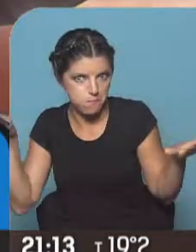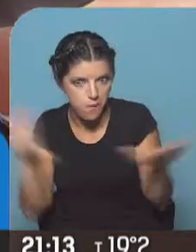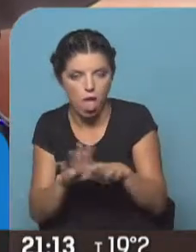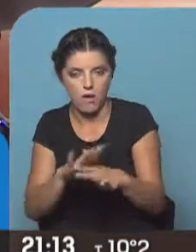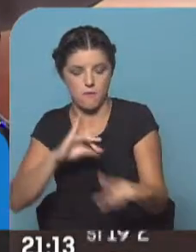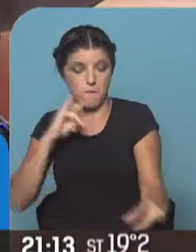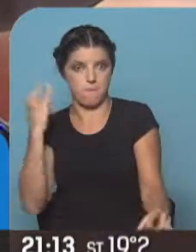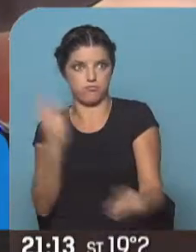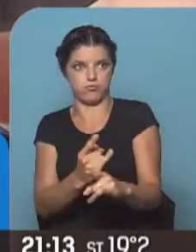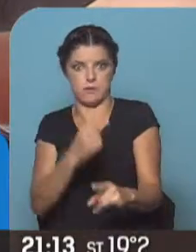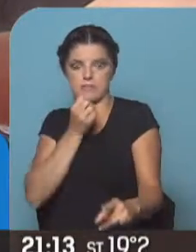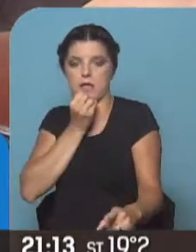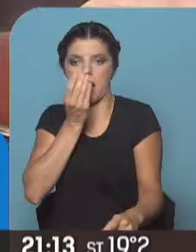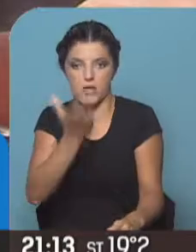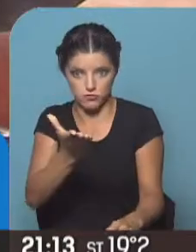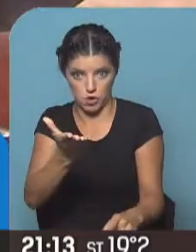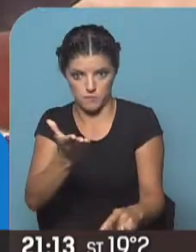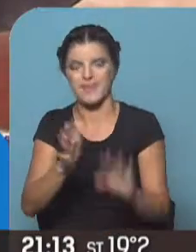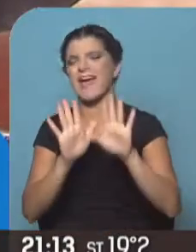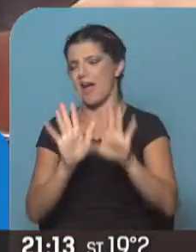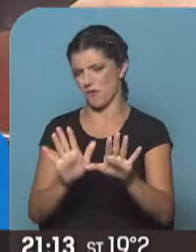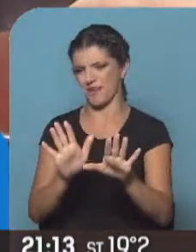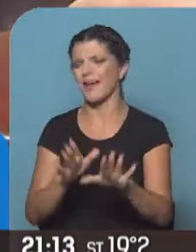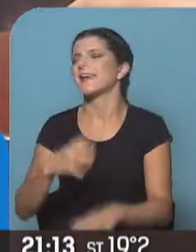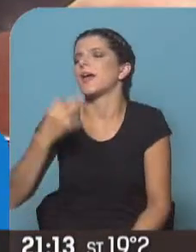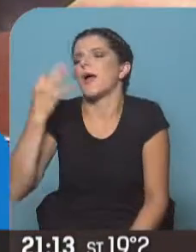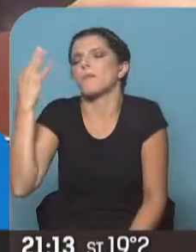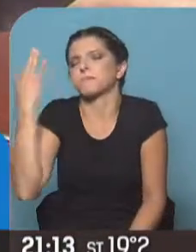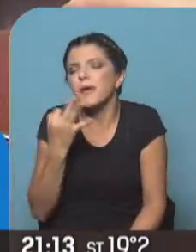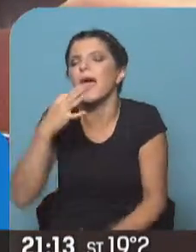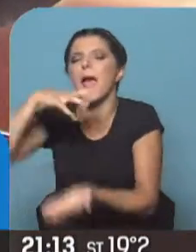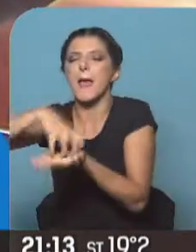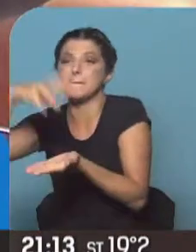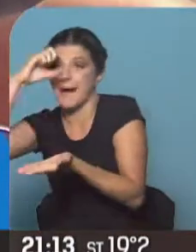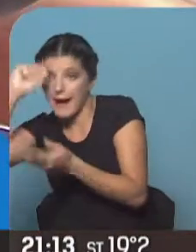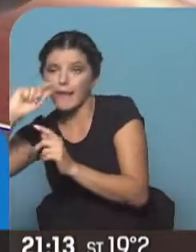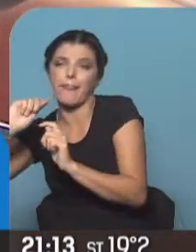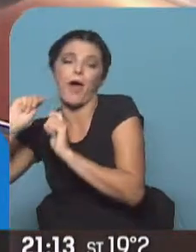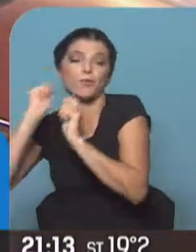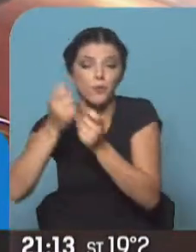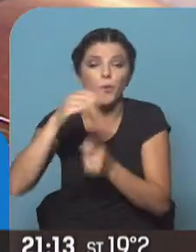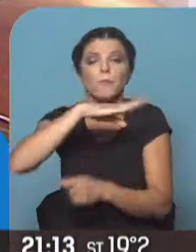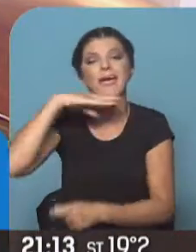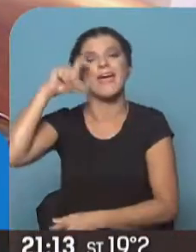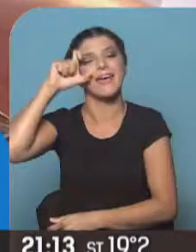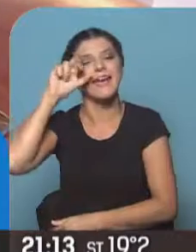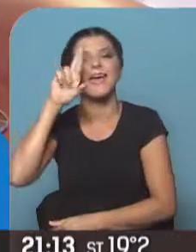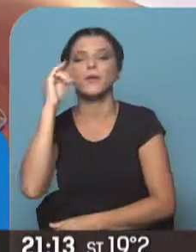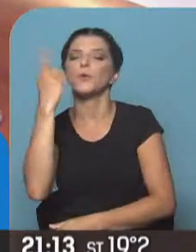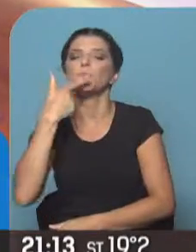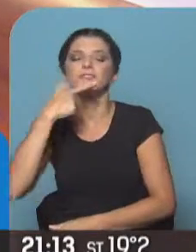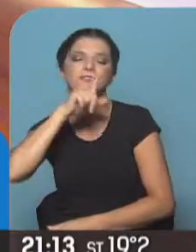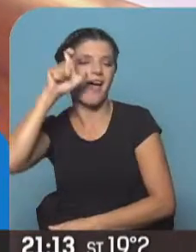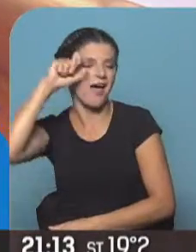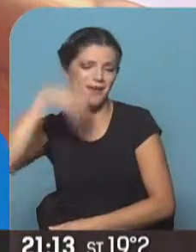estas convulsiones. Ahora, de acá a que la embajada se pueda mover realmente a Jerusalén, obviamente va a pasar mucho tiempo. Claro. Hoy en día